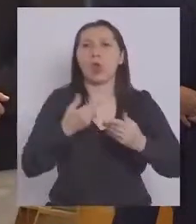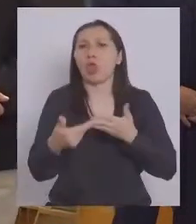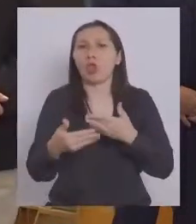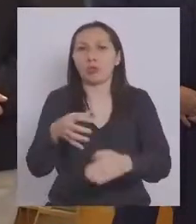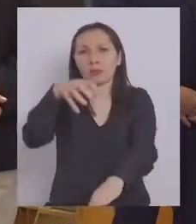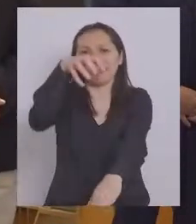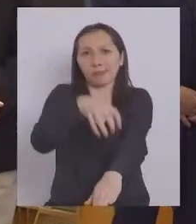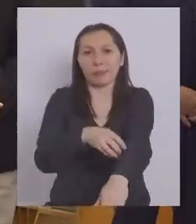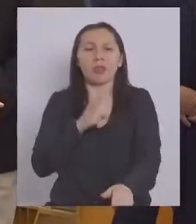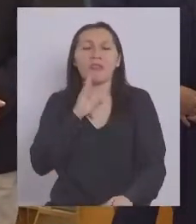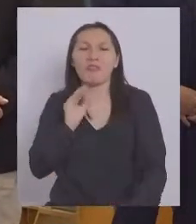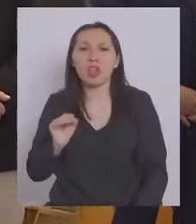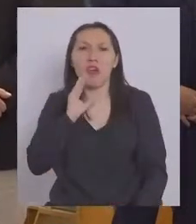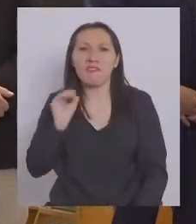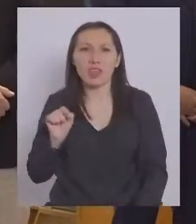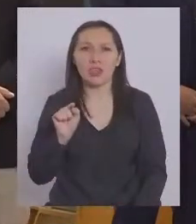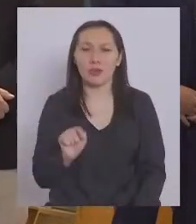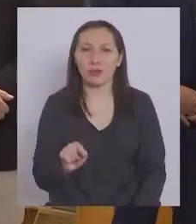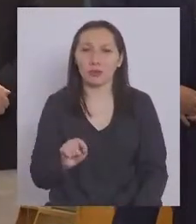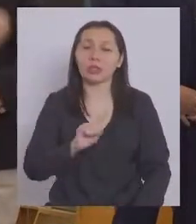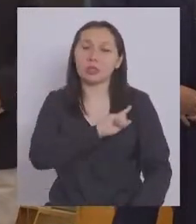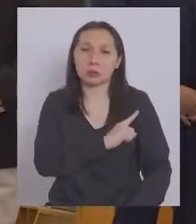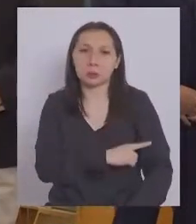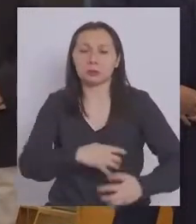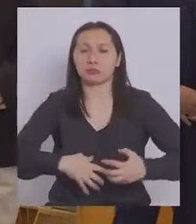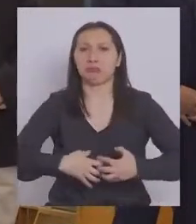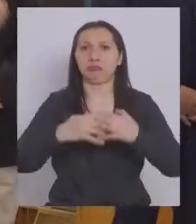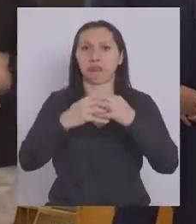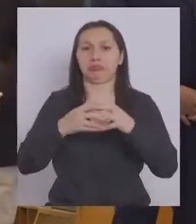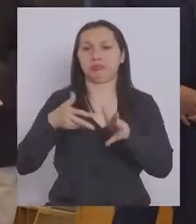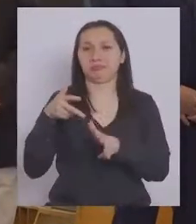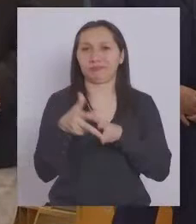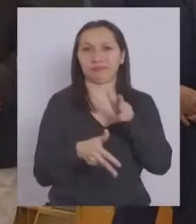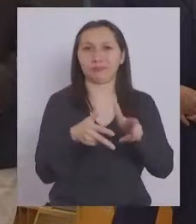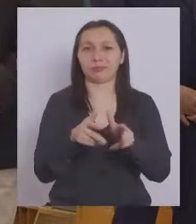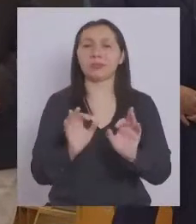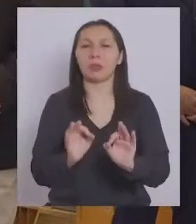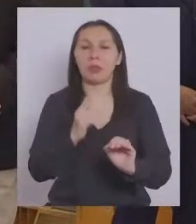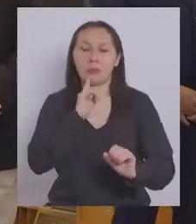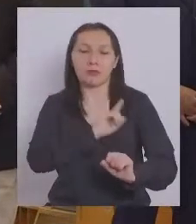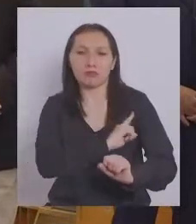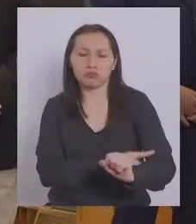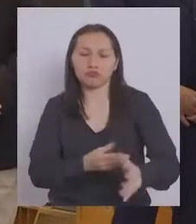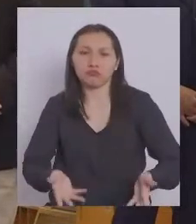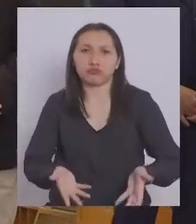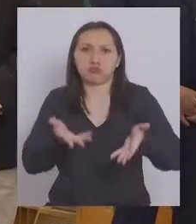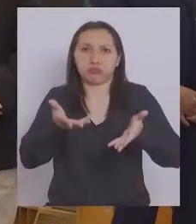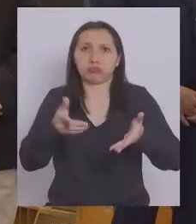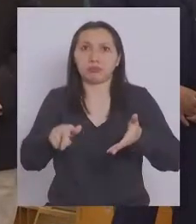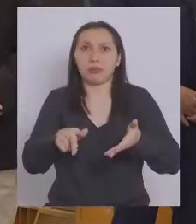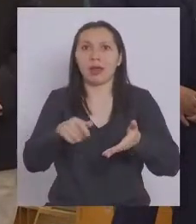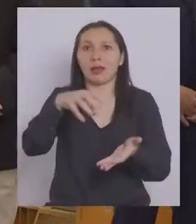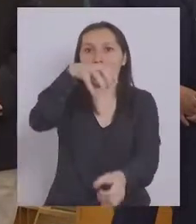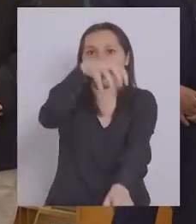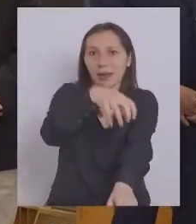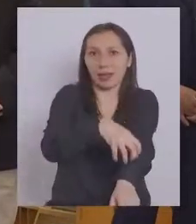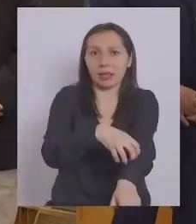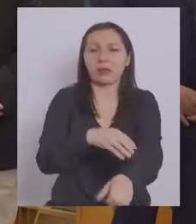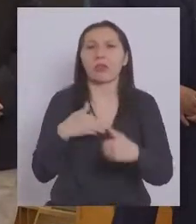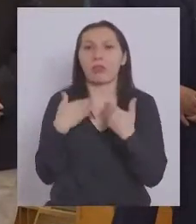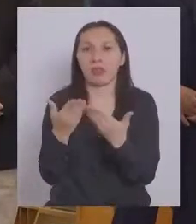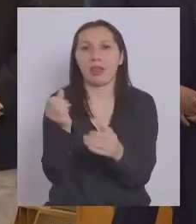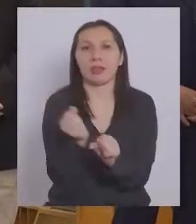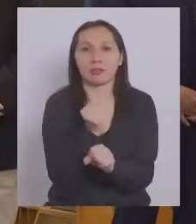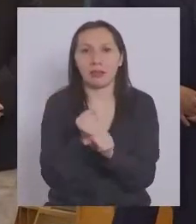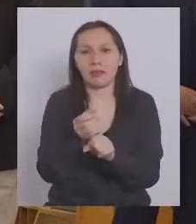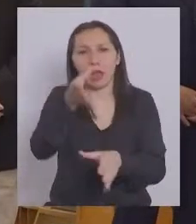Biobío. Eso fortalece el modo ferroviario y fortalece también a la región por empleo, por